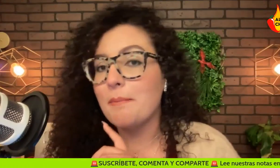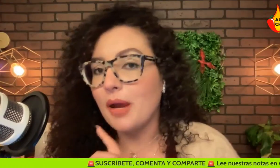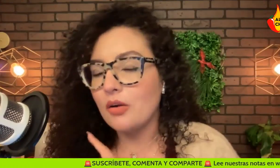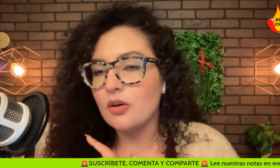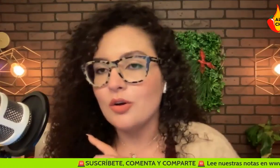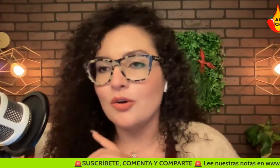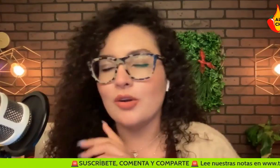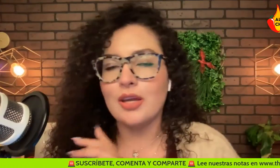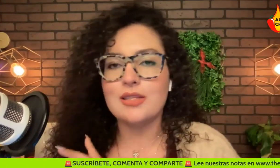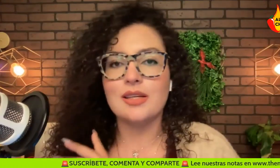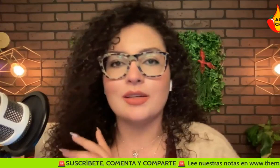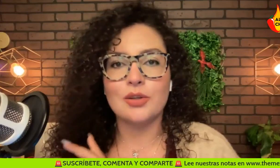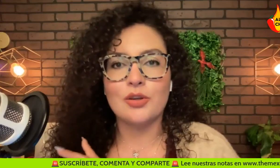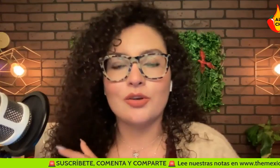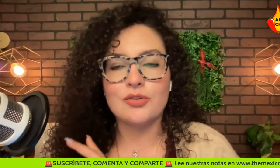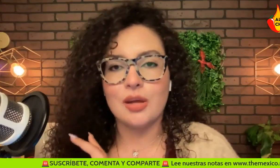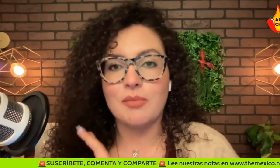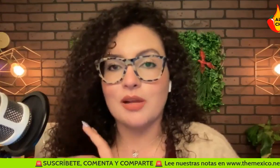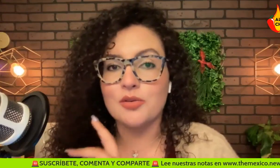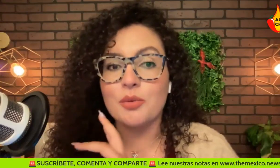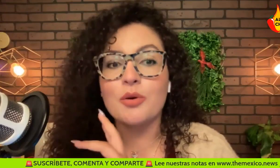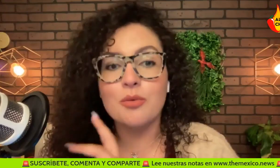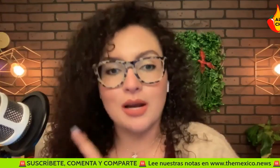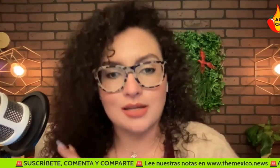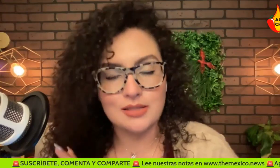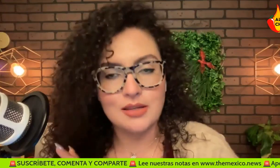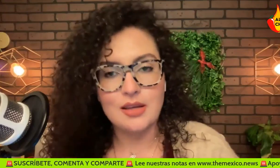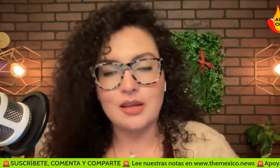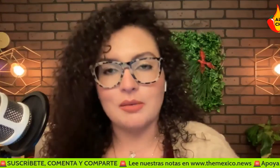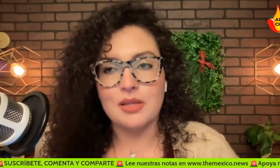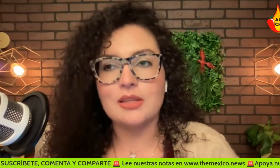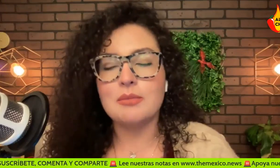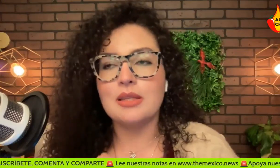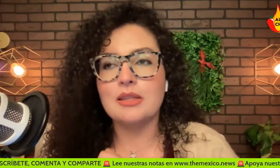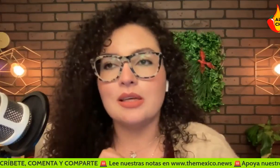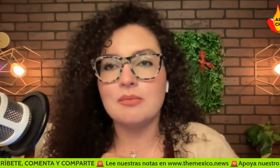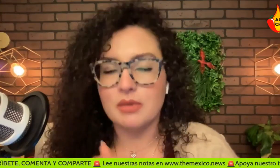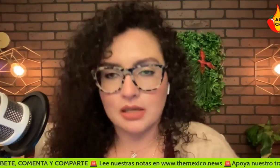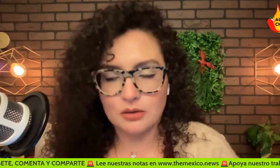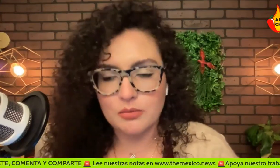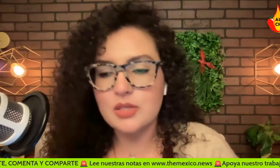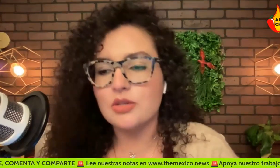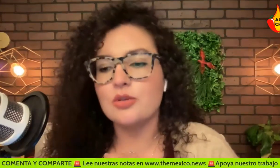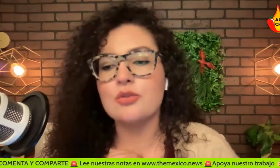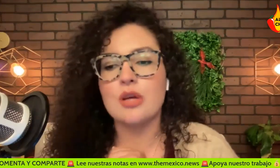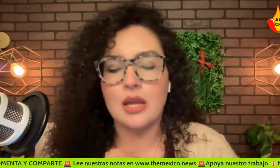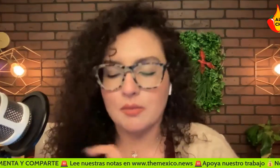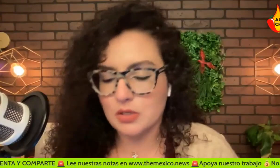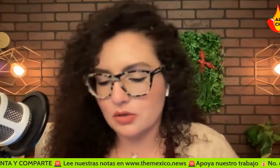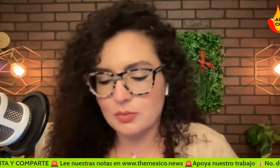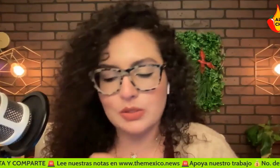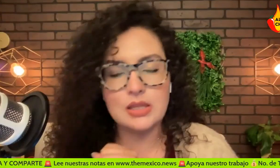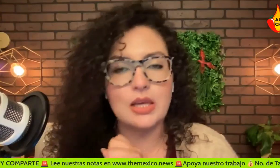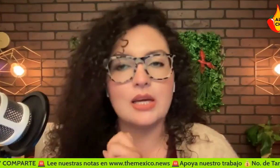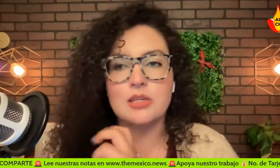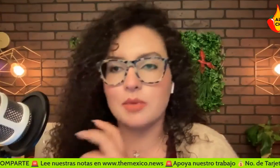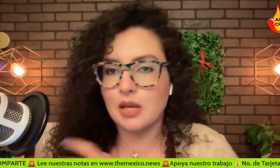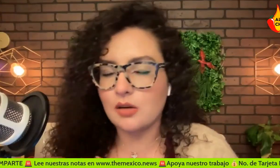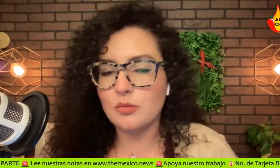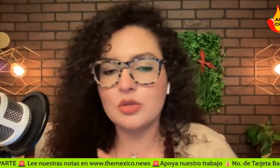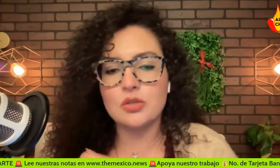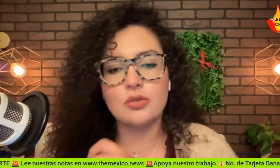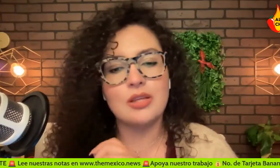pero no quiere decir que todo sea miel sobre ojuelas evidentemente viene con vicios hay ambiciones políticas